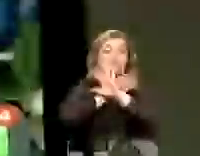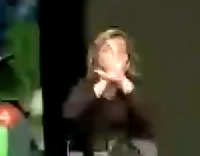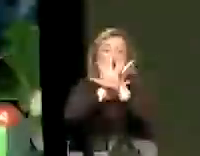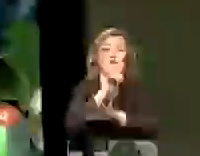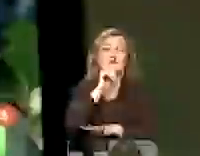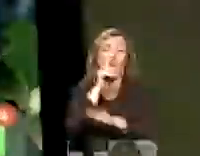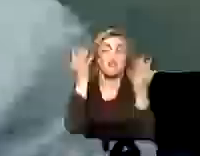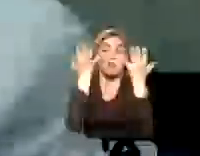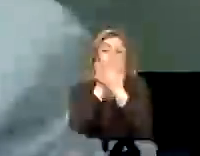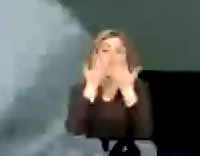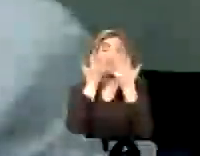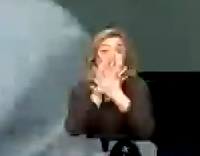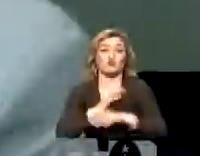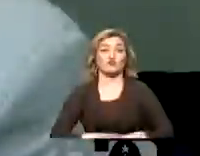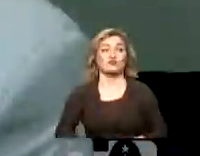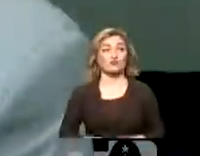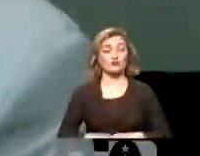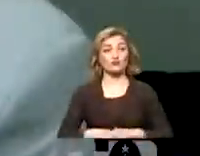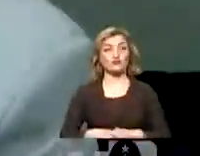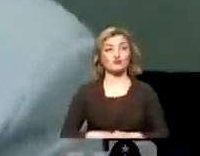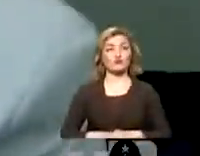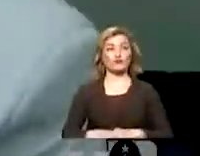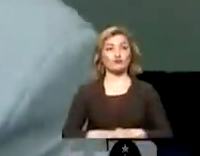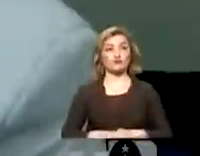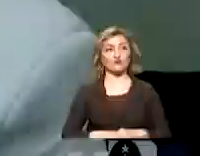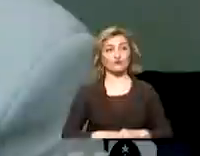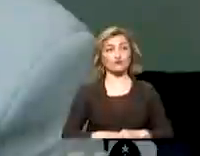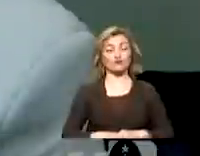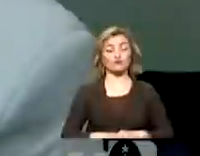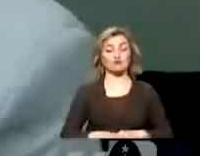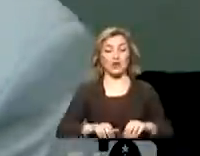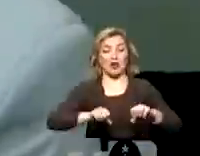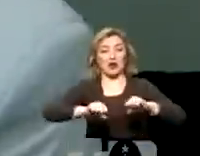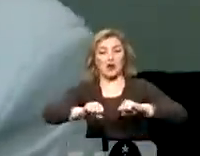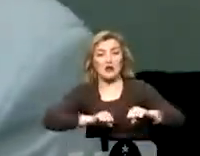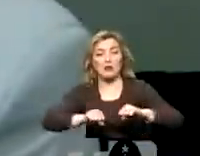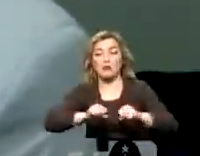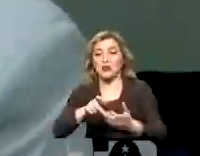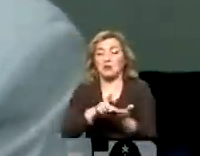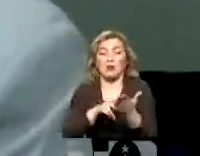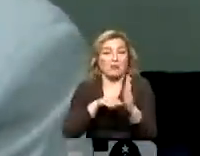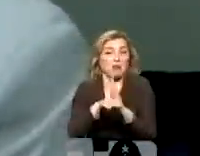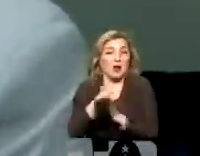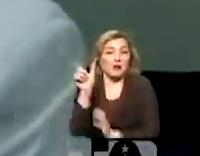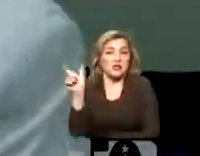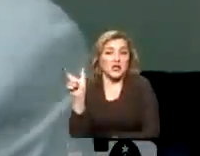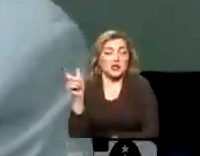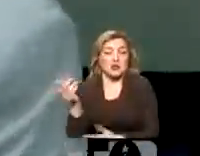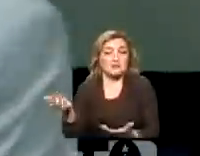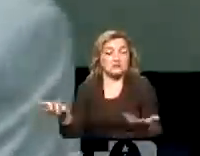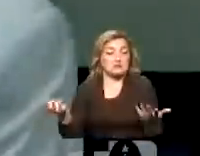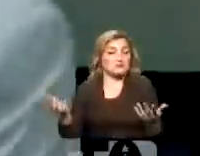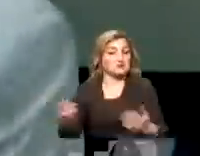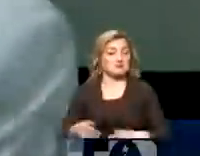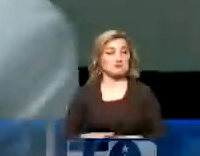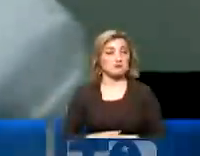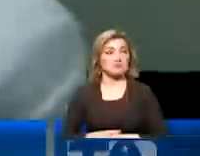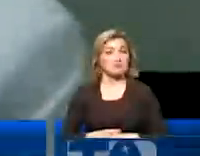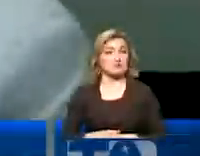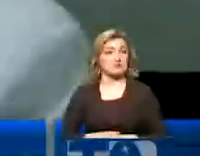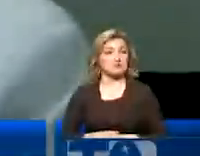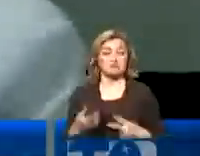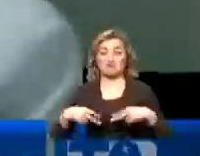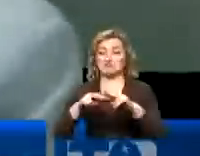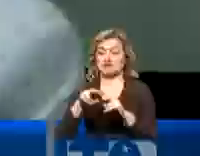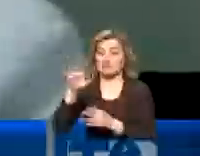en su procedimiento. A la final se lo va a dar gestionando la recaudación el banco o la tarjeta de crédito, porque le va a descontar de su